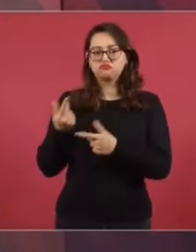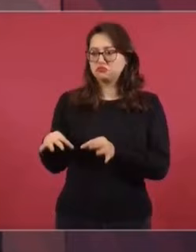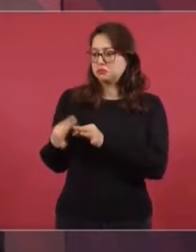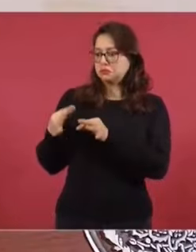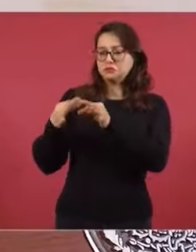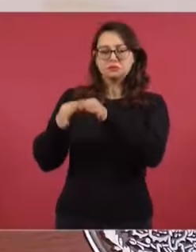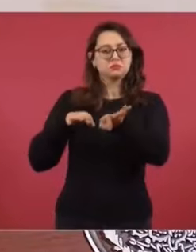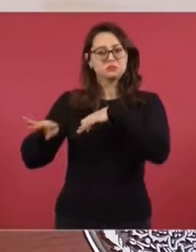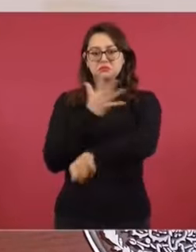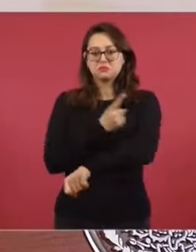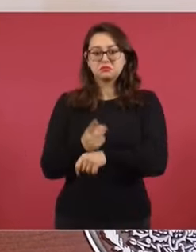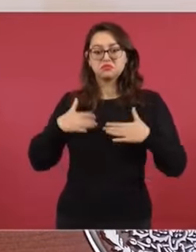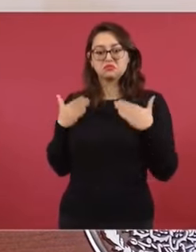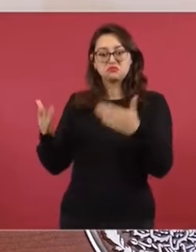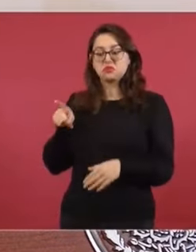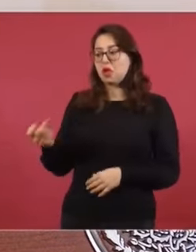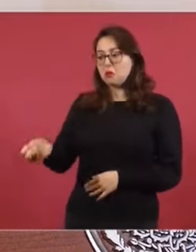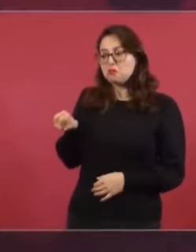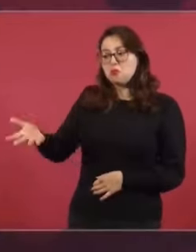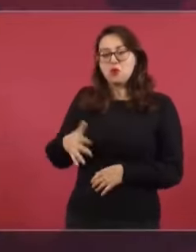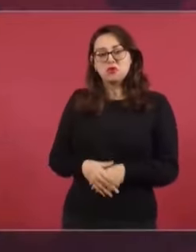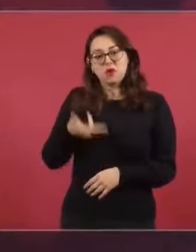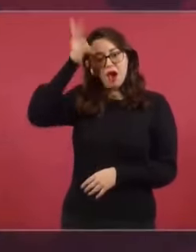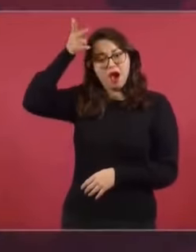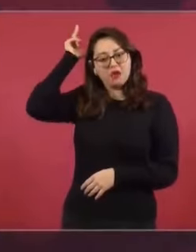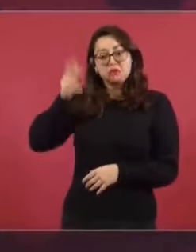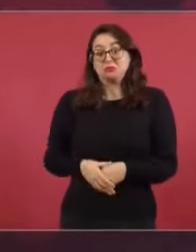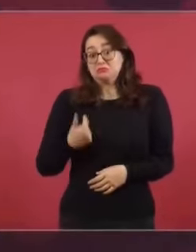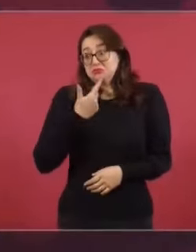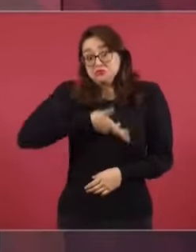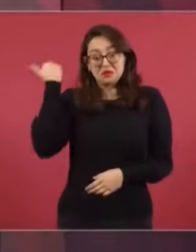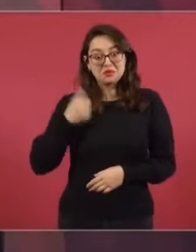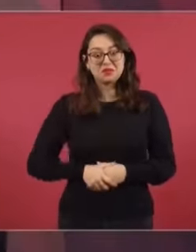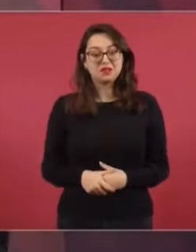de toda mi confianza. Pero no sabía yo que le decían el gallo.